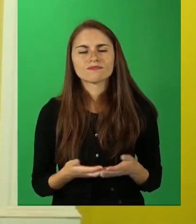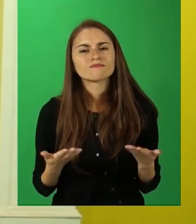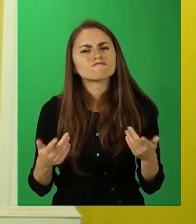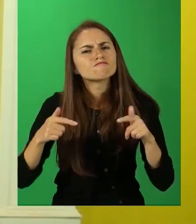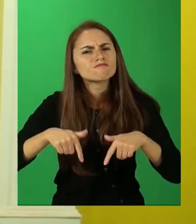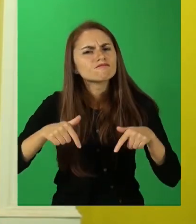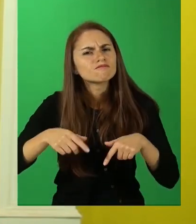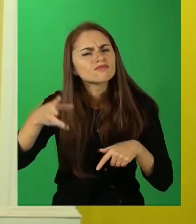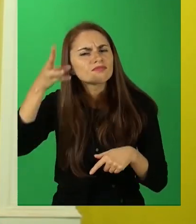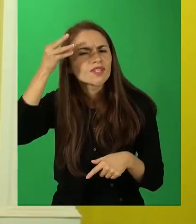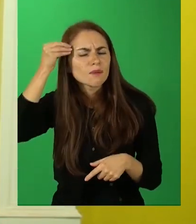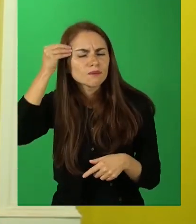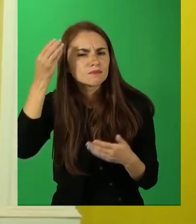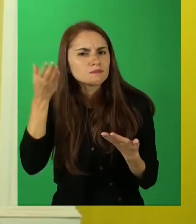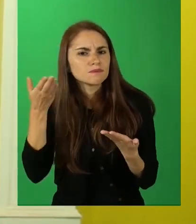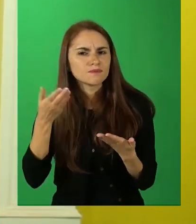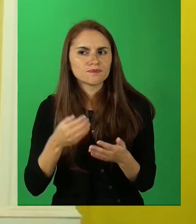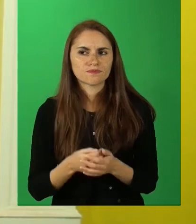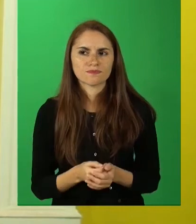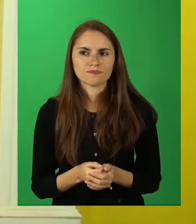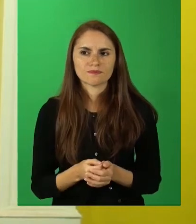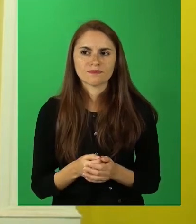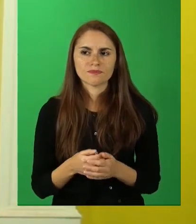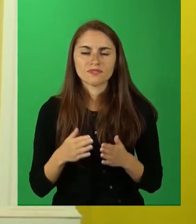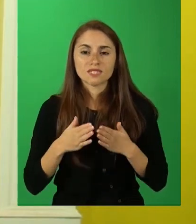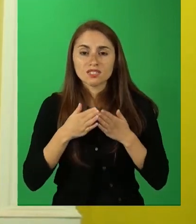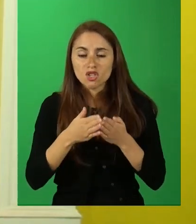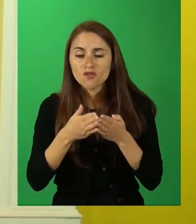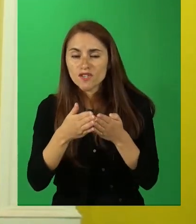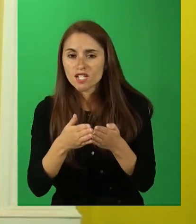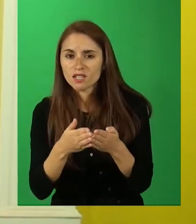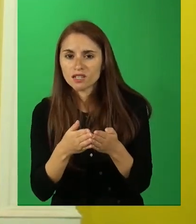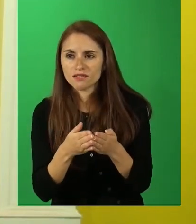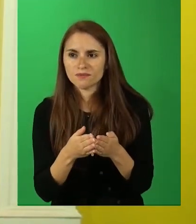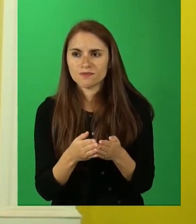¿Qué aprendimos hoy respecto a los viajes de descubrimiento?